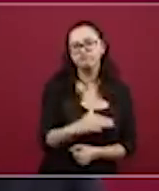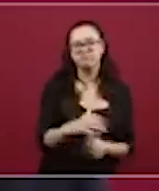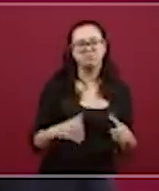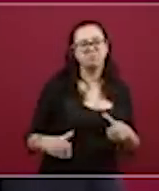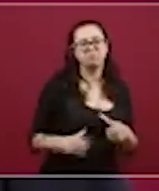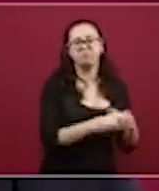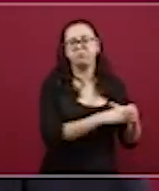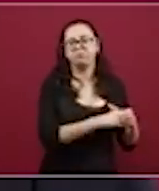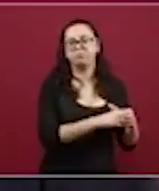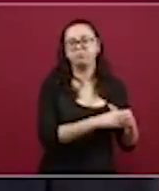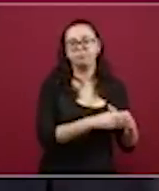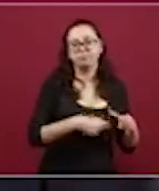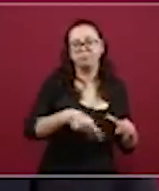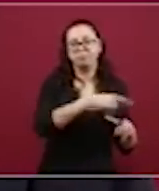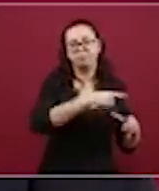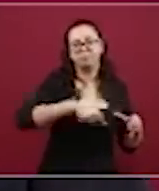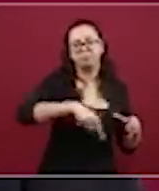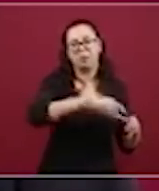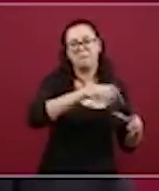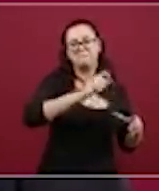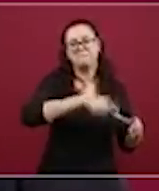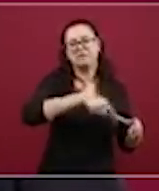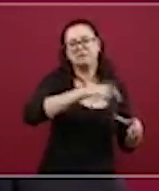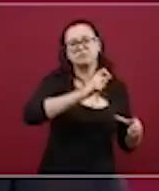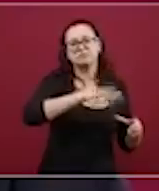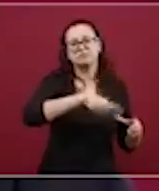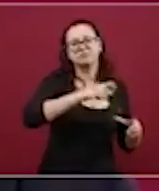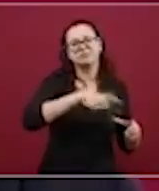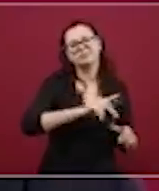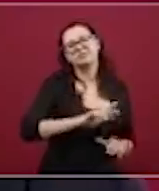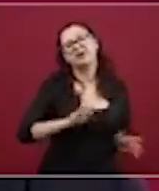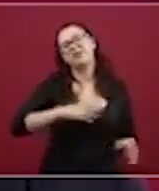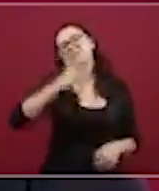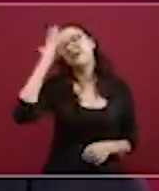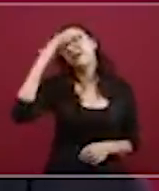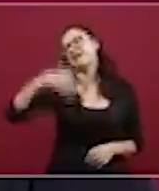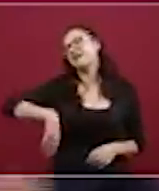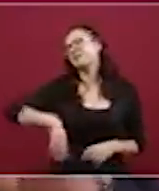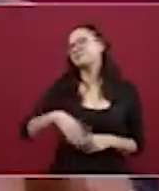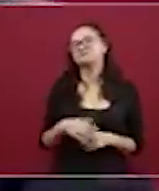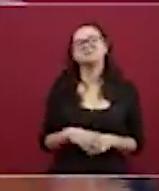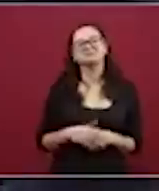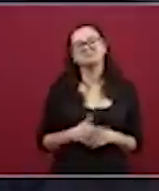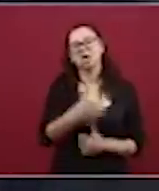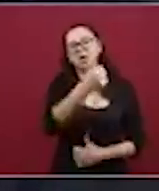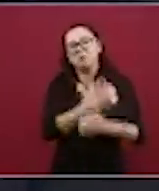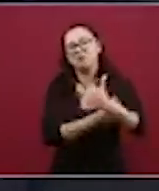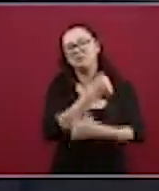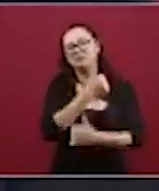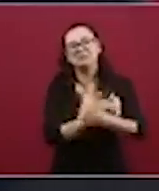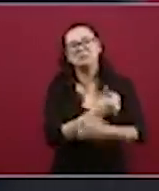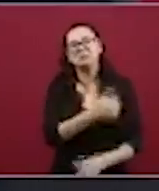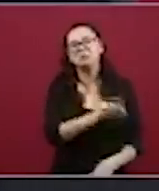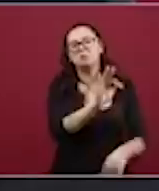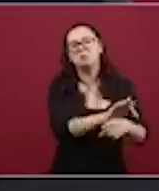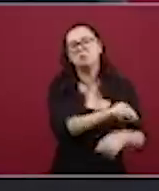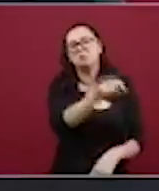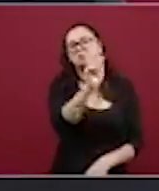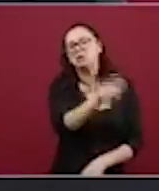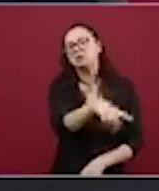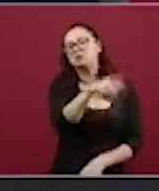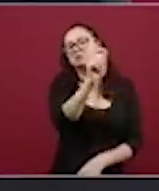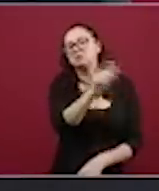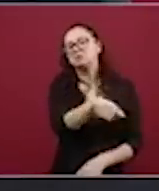porque se sabía de antemano quién iba a ganar